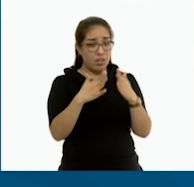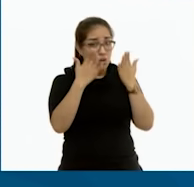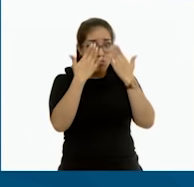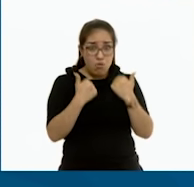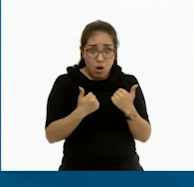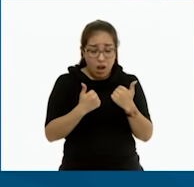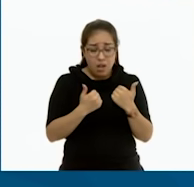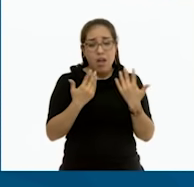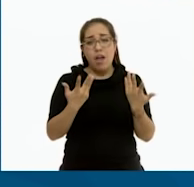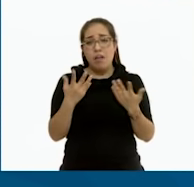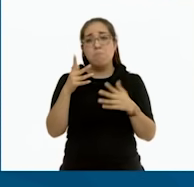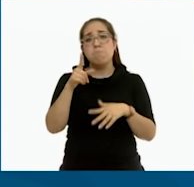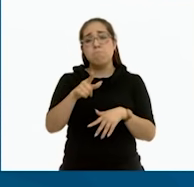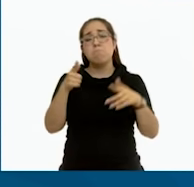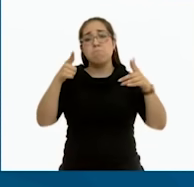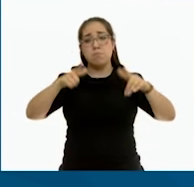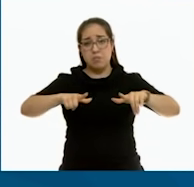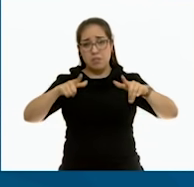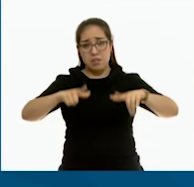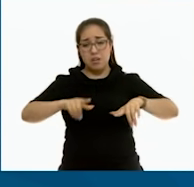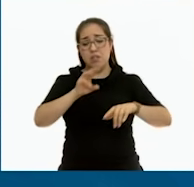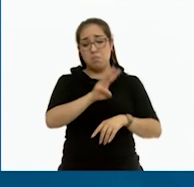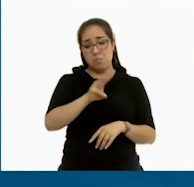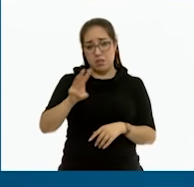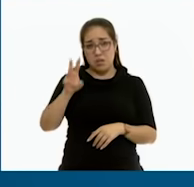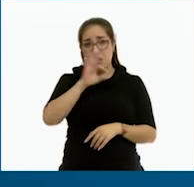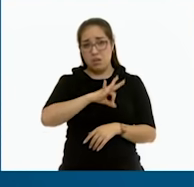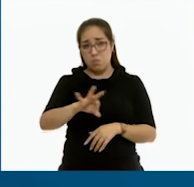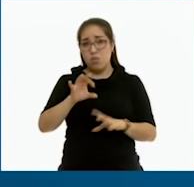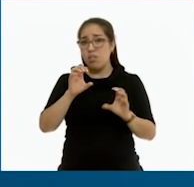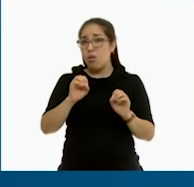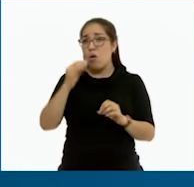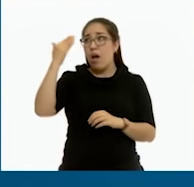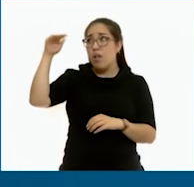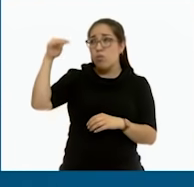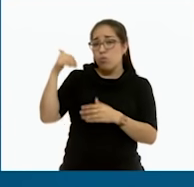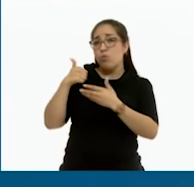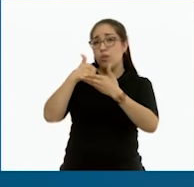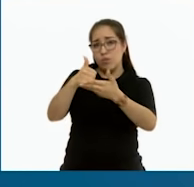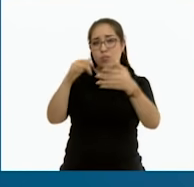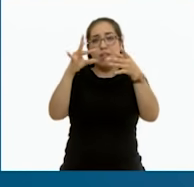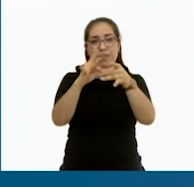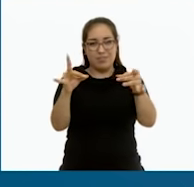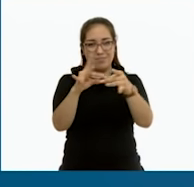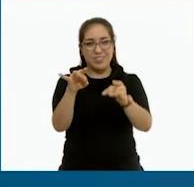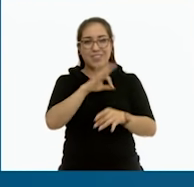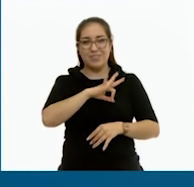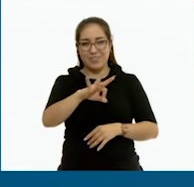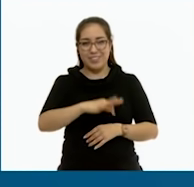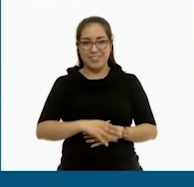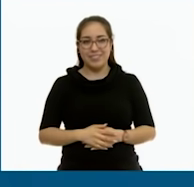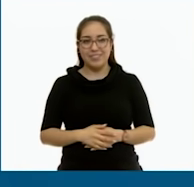consúltalos, léelos con paciencia y pide ayuda a un adulto si algo no entiendes.